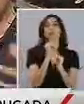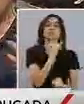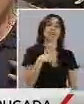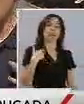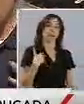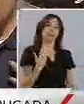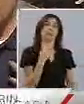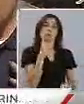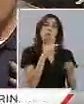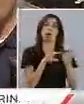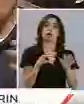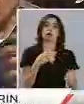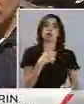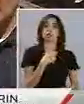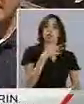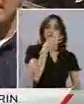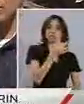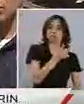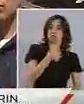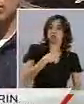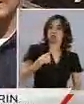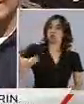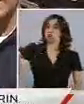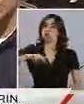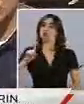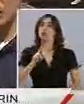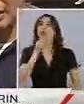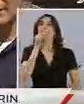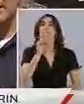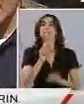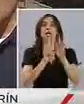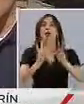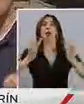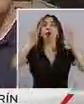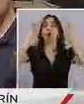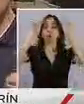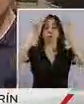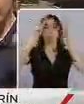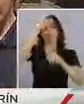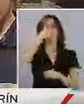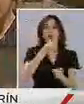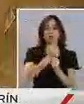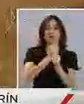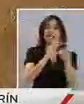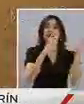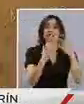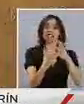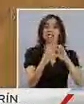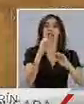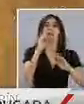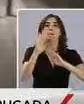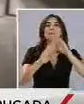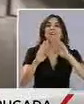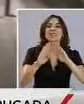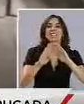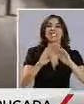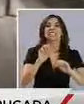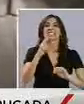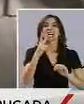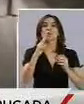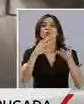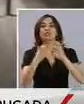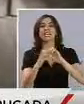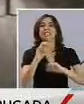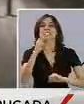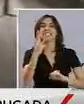aquí hay un tema que no solamente señalo yo, no solamente señalamos nosotros, sino que señala Naciones Unidas. Cuando uno trabaja en desastres hay que prevenir el segundo desastre y